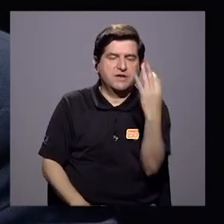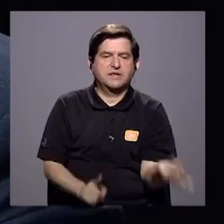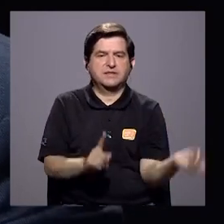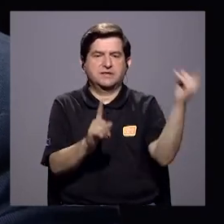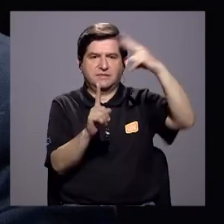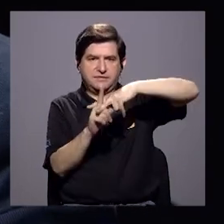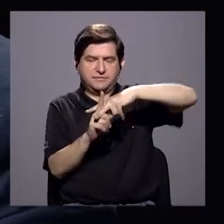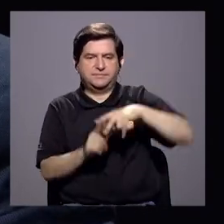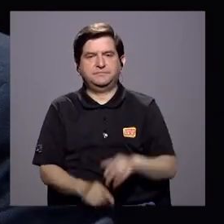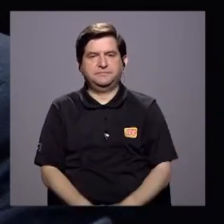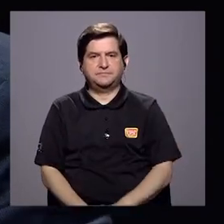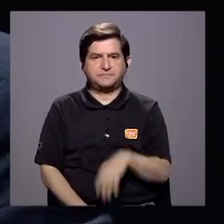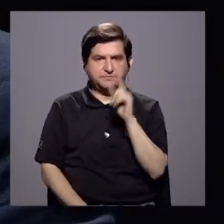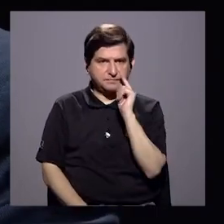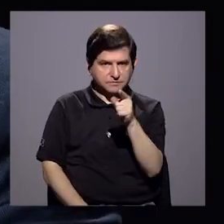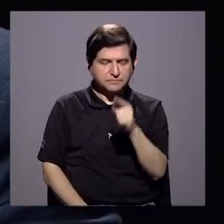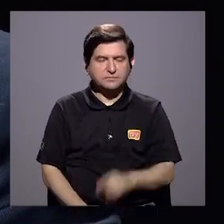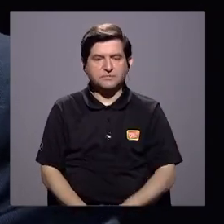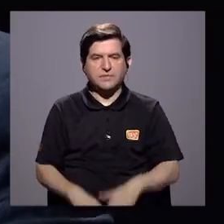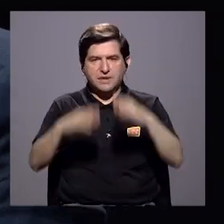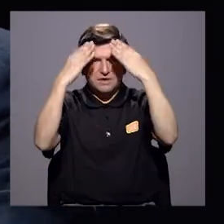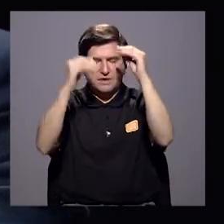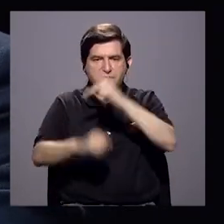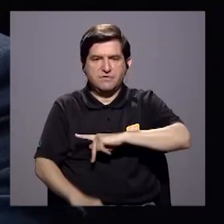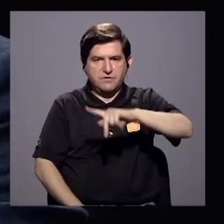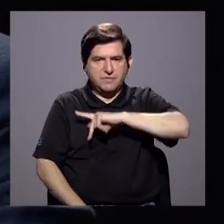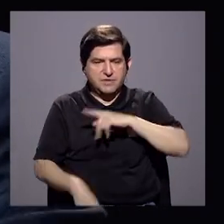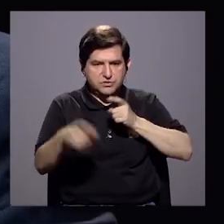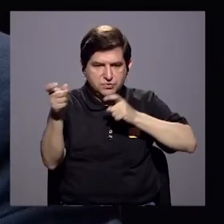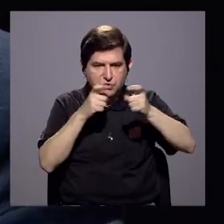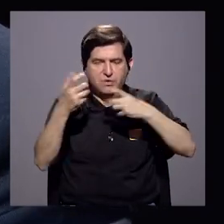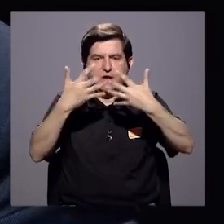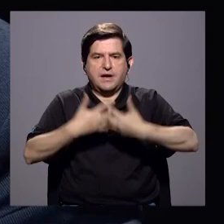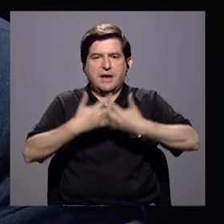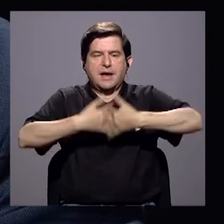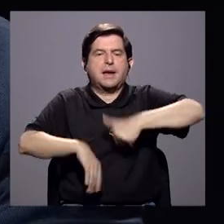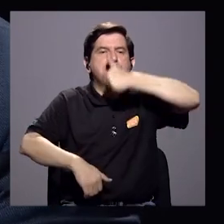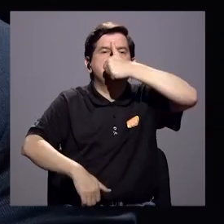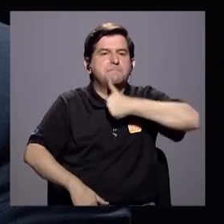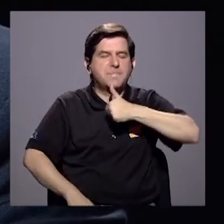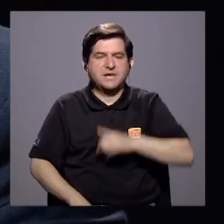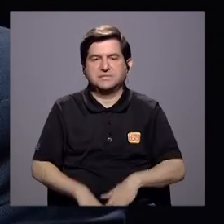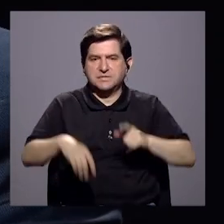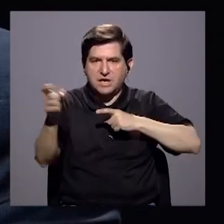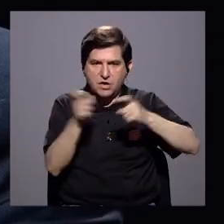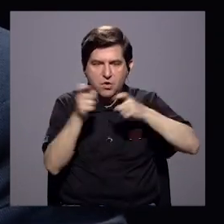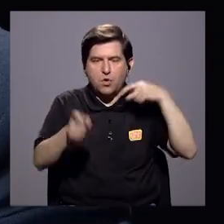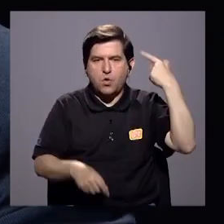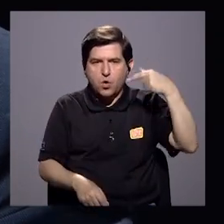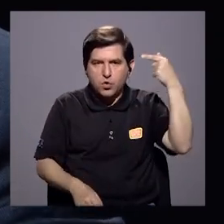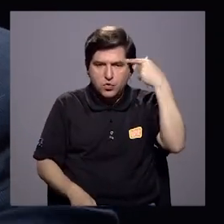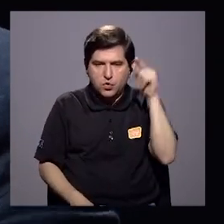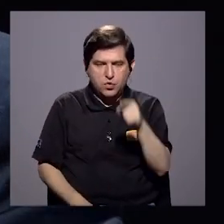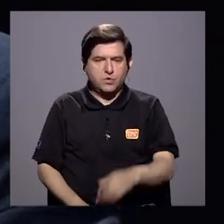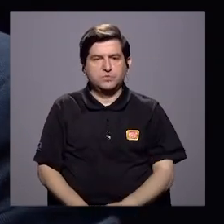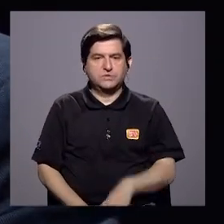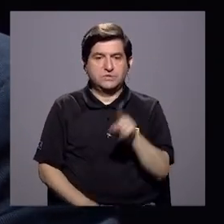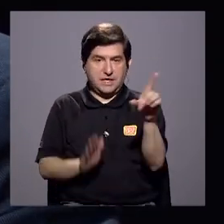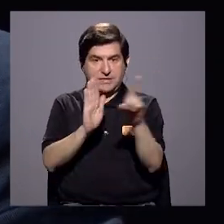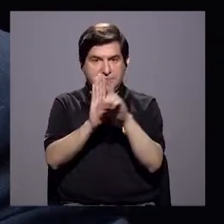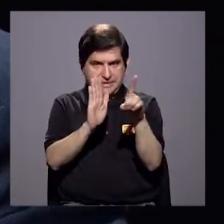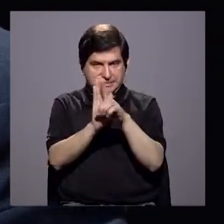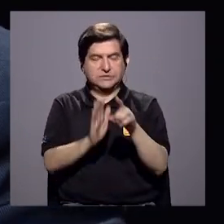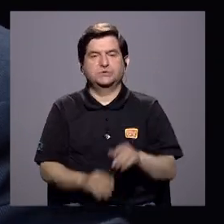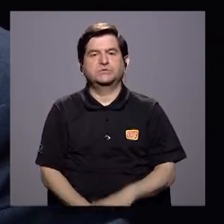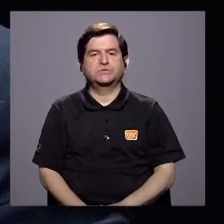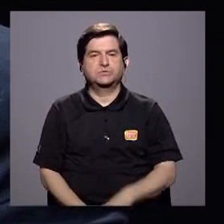aplicando cada vez que usted está dando datos personales para que lo controle una empresa privada para que lo controle el estado usted está ejerciendo ese derecho